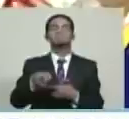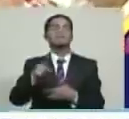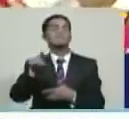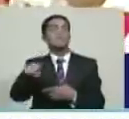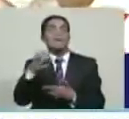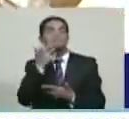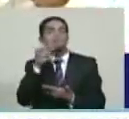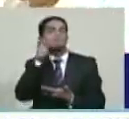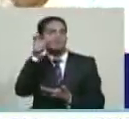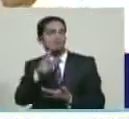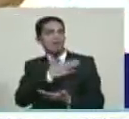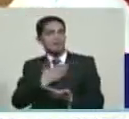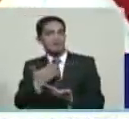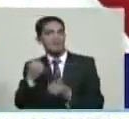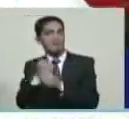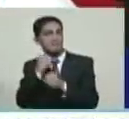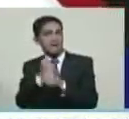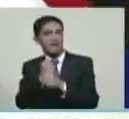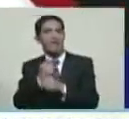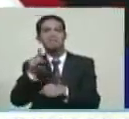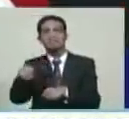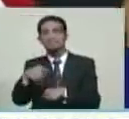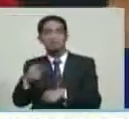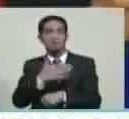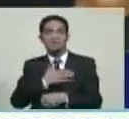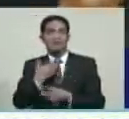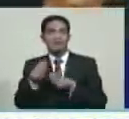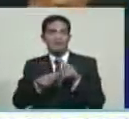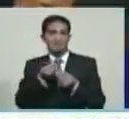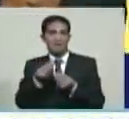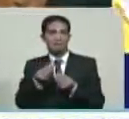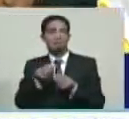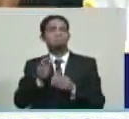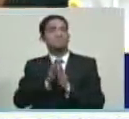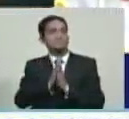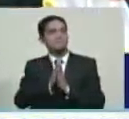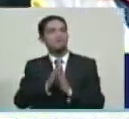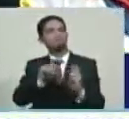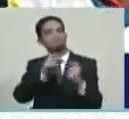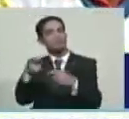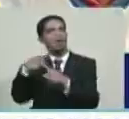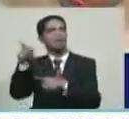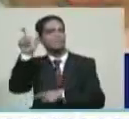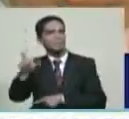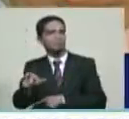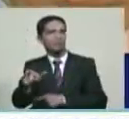alguien que sí quiera hacerlo. Estoy seguro que vamos a encontrar. Yo no creo que Leonardo Infante